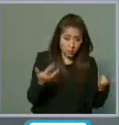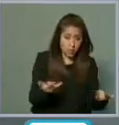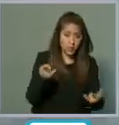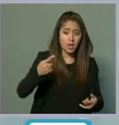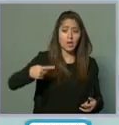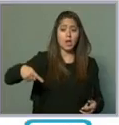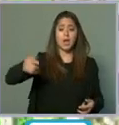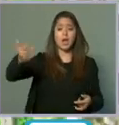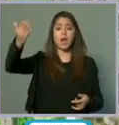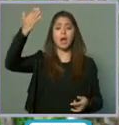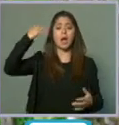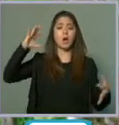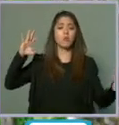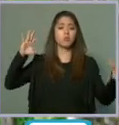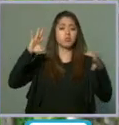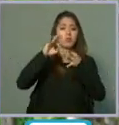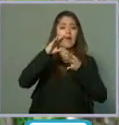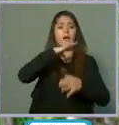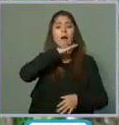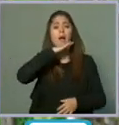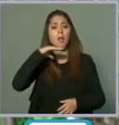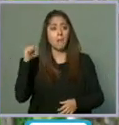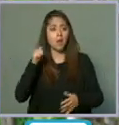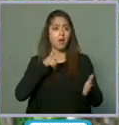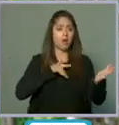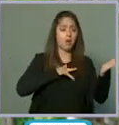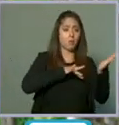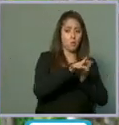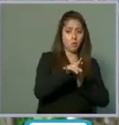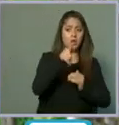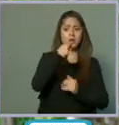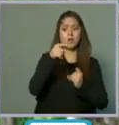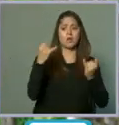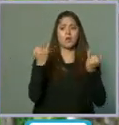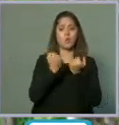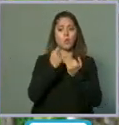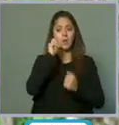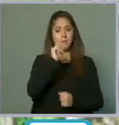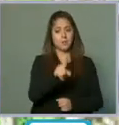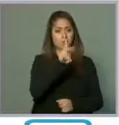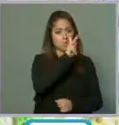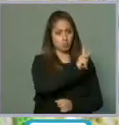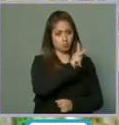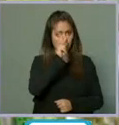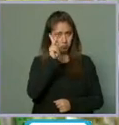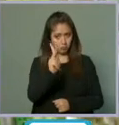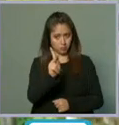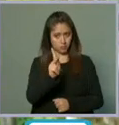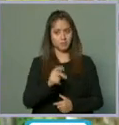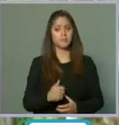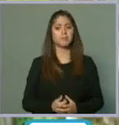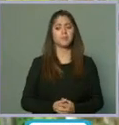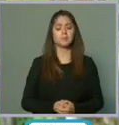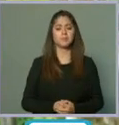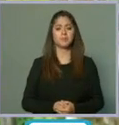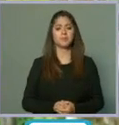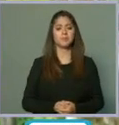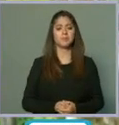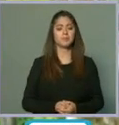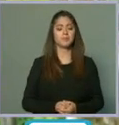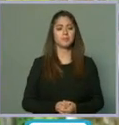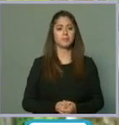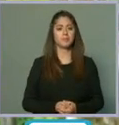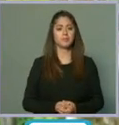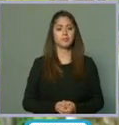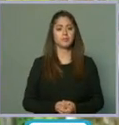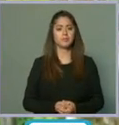también tuvo en la Segunda Guerra Mundial, que también tiene unas características muy similares, yo creo. Desde aquellos tiempos en que